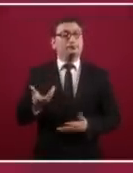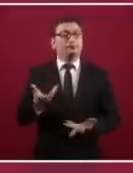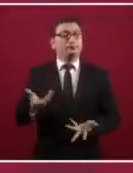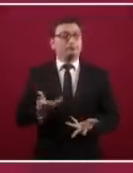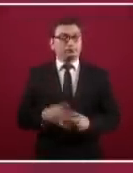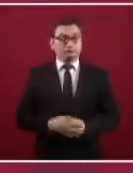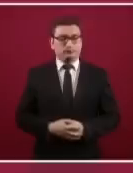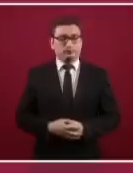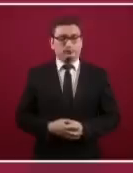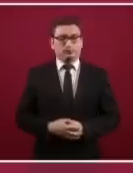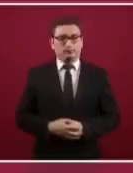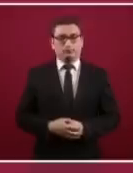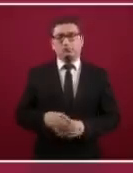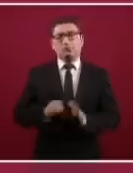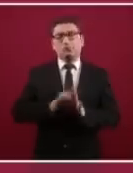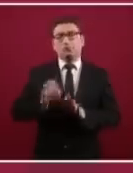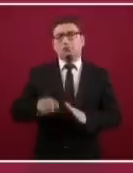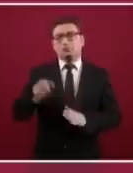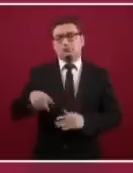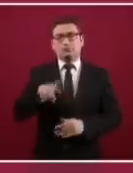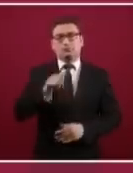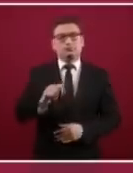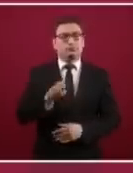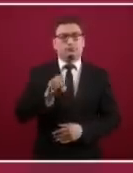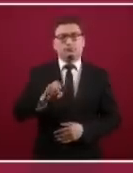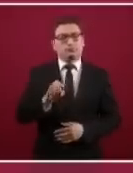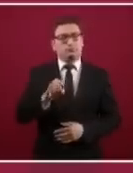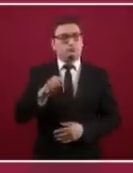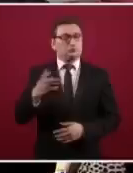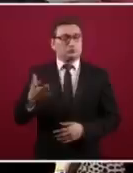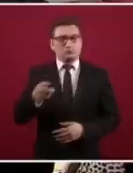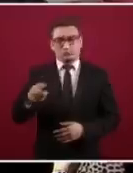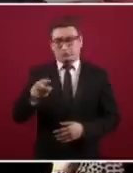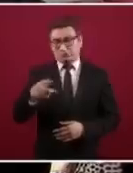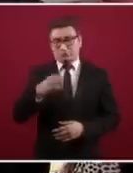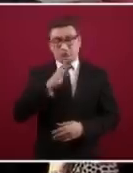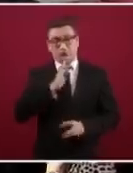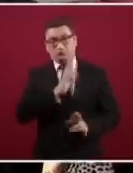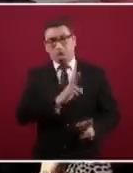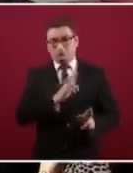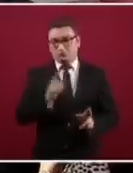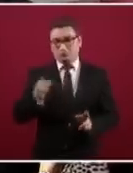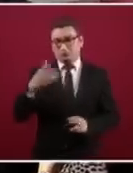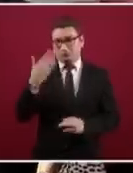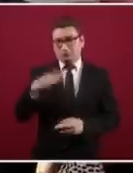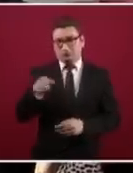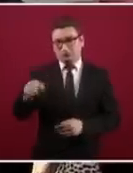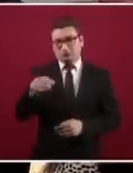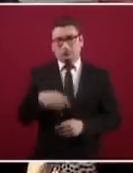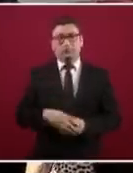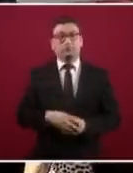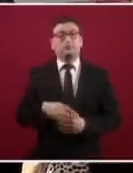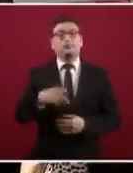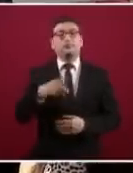si es el Tribunal Electoral, resuelve de que